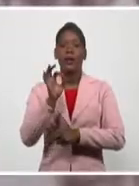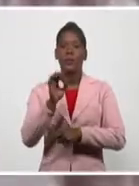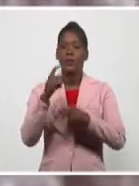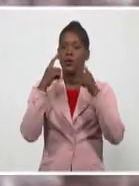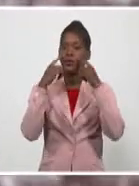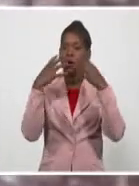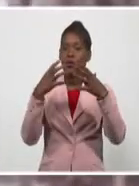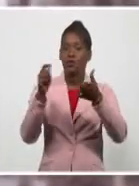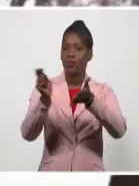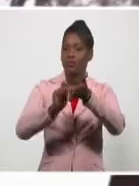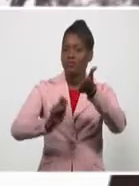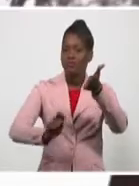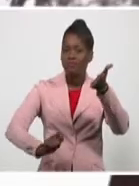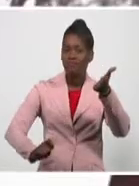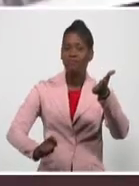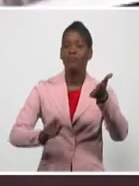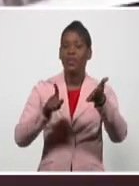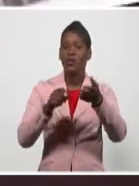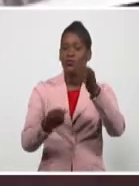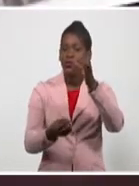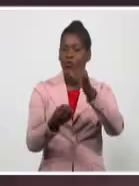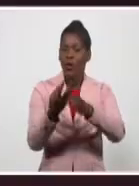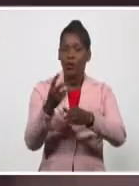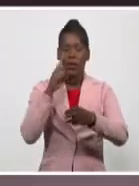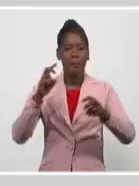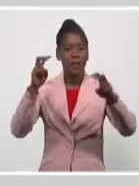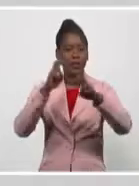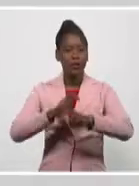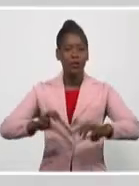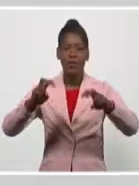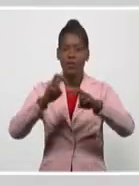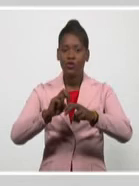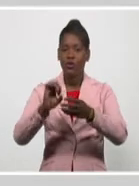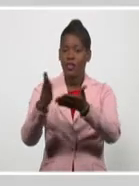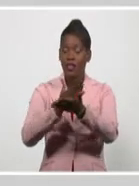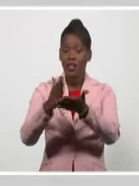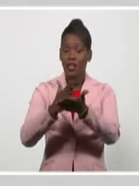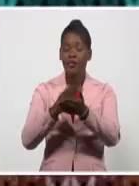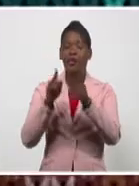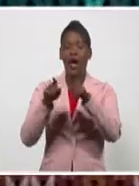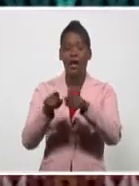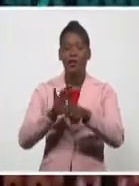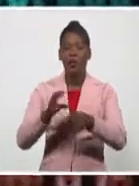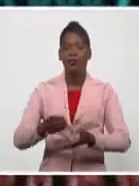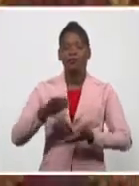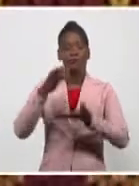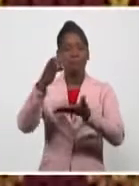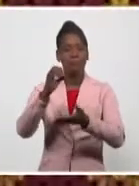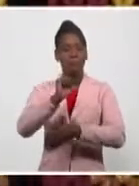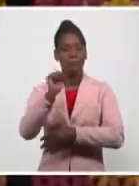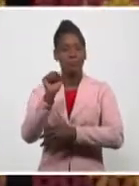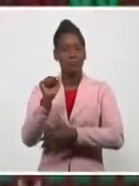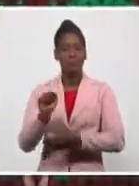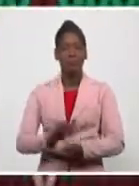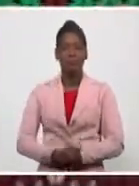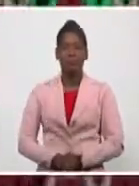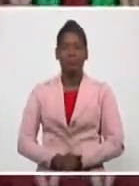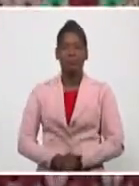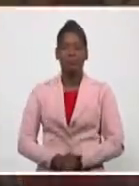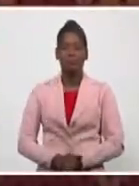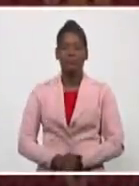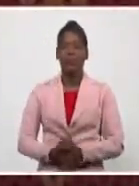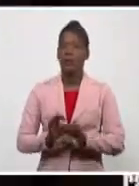letras latinoamericanas y fundador del Centro de Investigaciones Literarias de Casa de las Américas. En el décimo mes del año, la